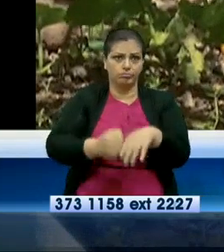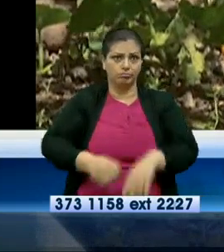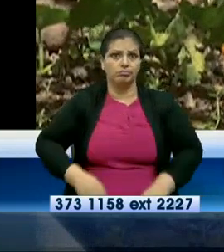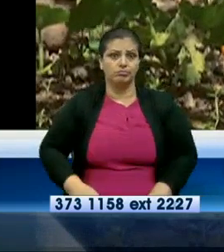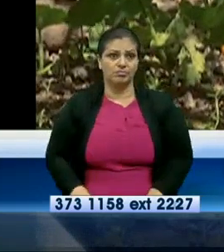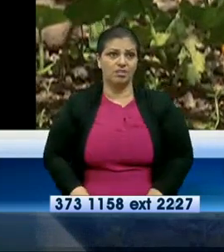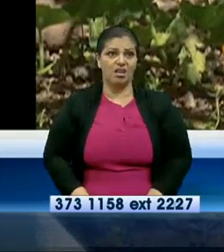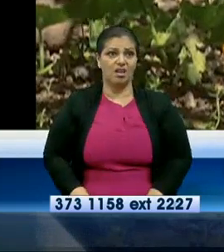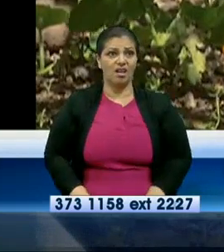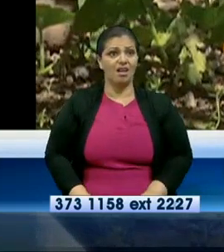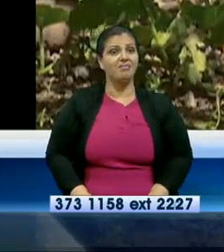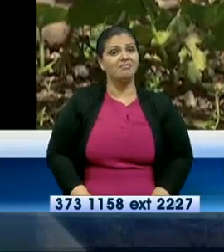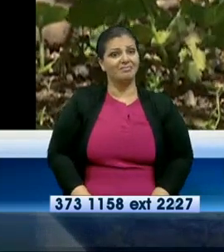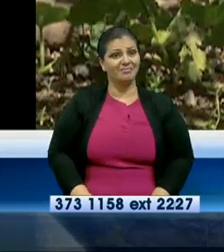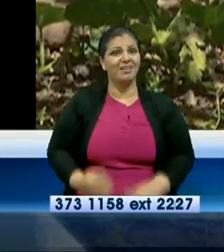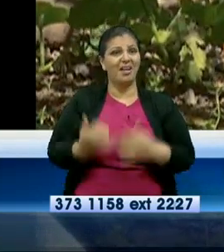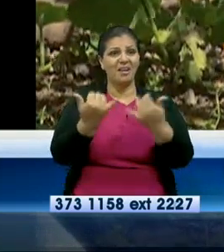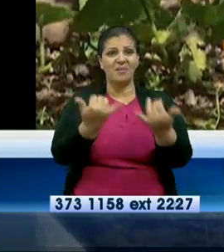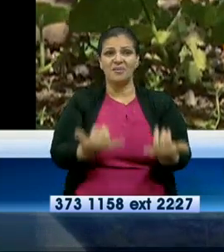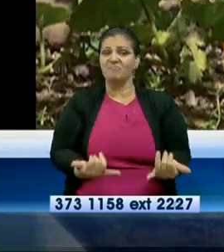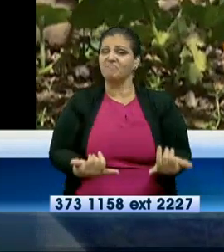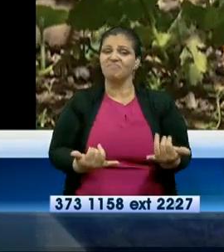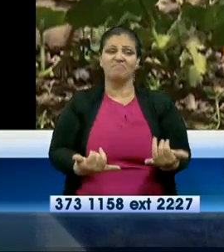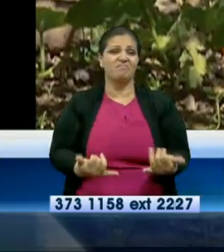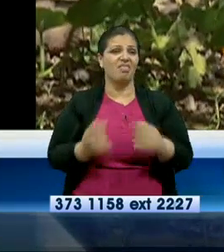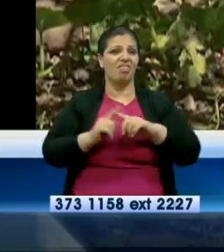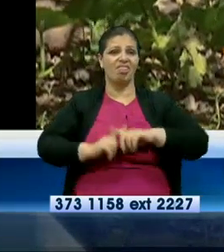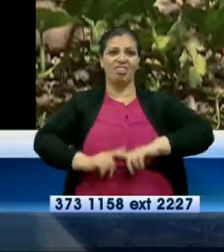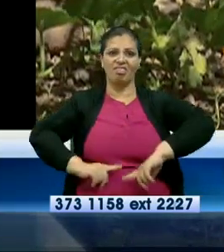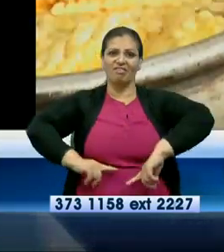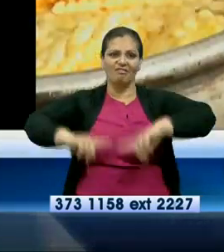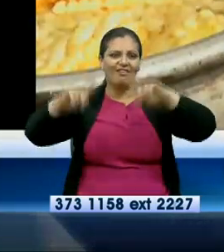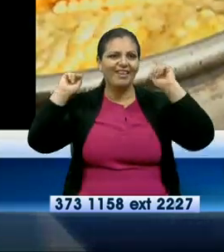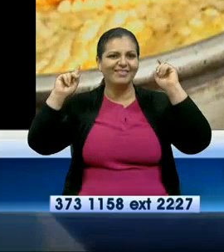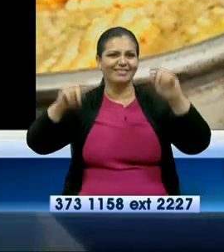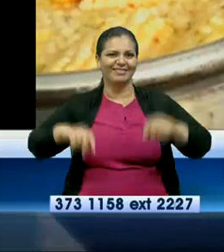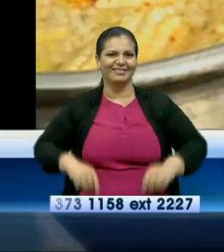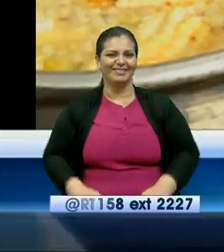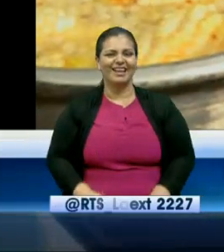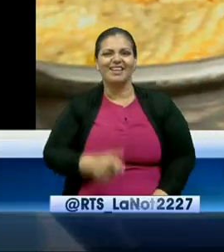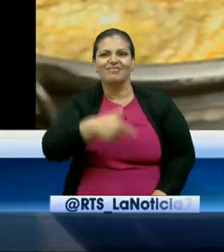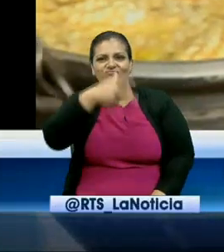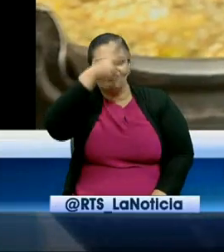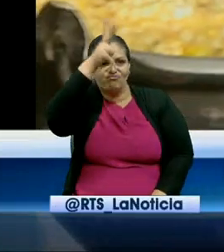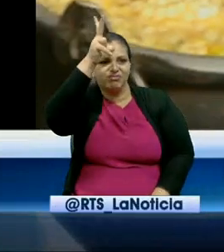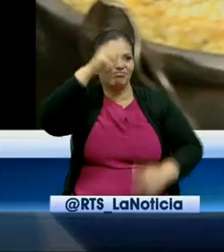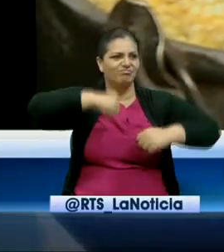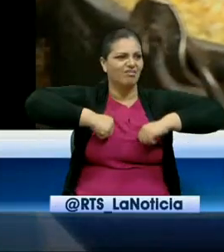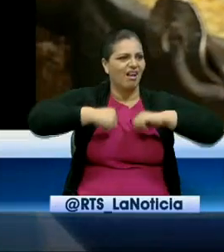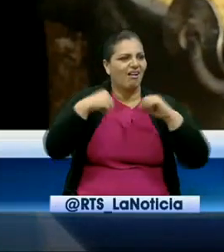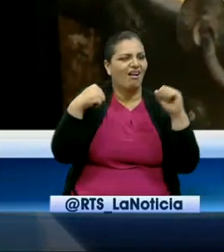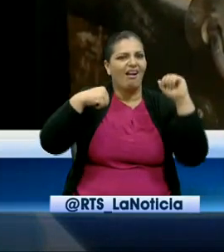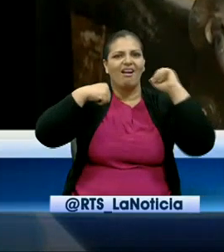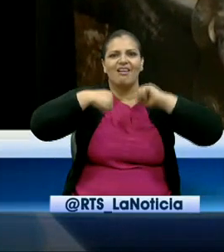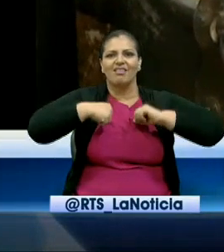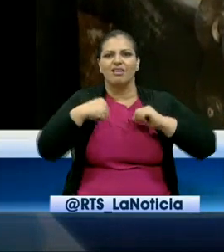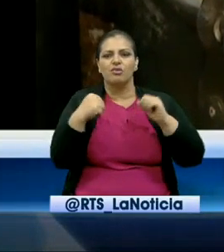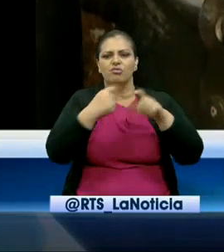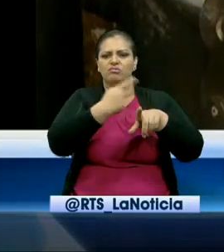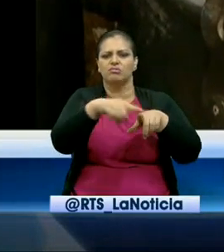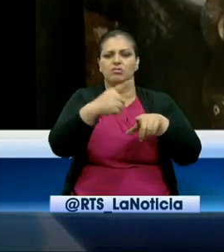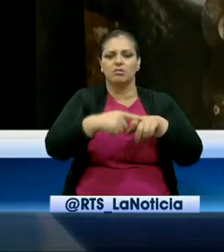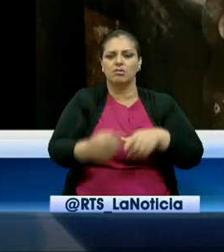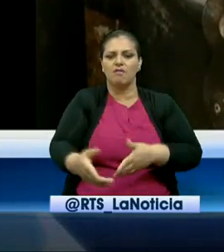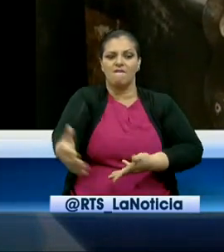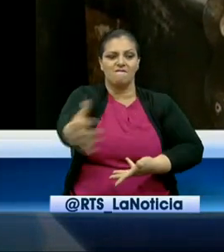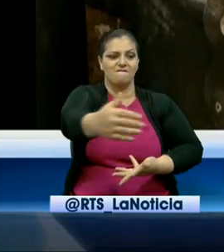animalitos en la casa, ya no se puede criar. Más antes únicamente se recibía y se donaba, era los gallos. Ahora en